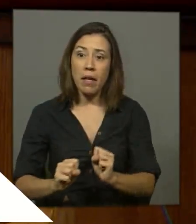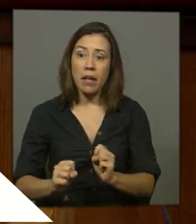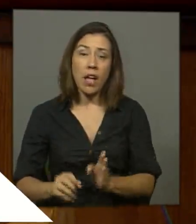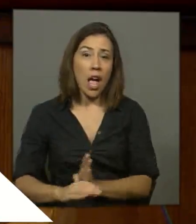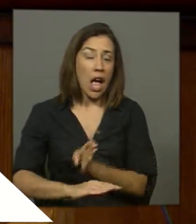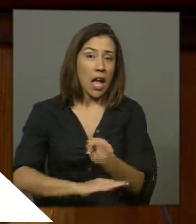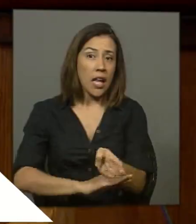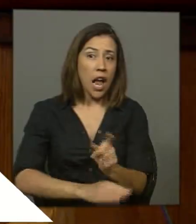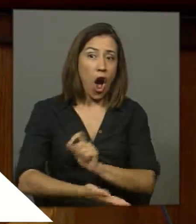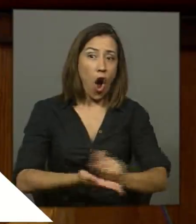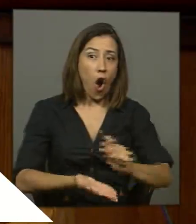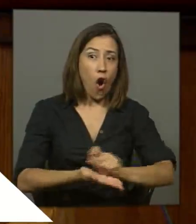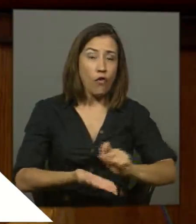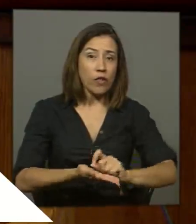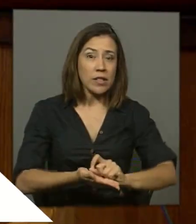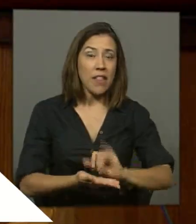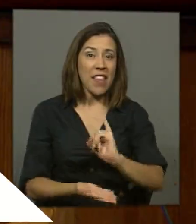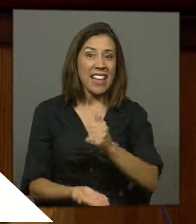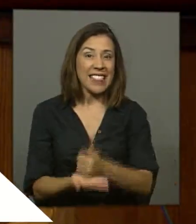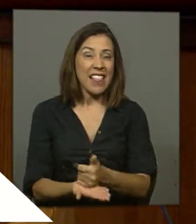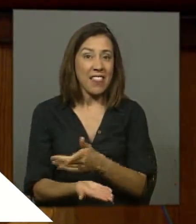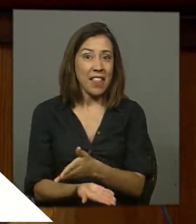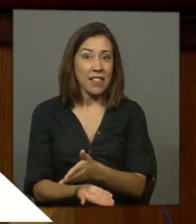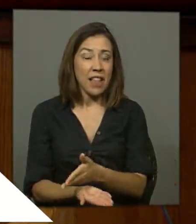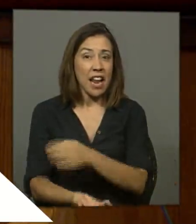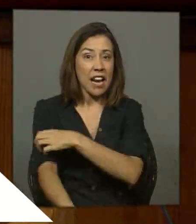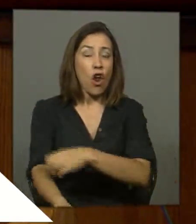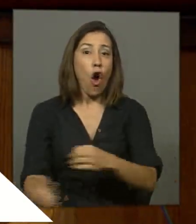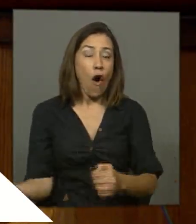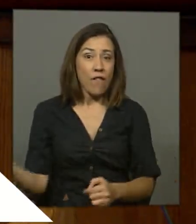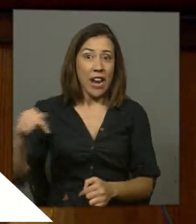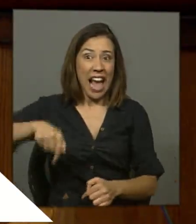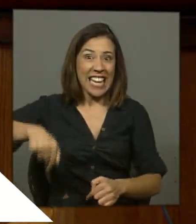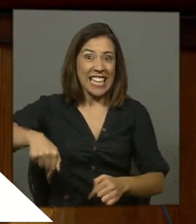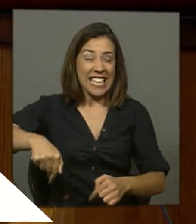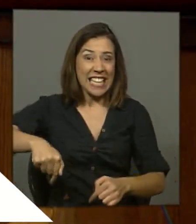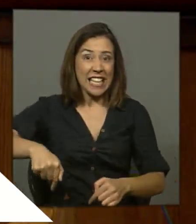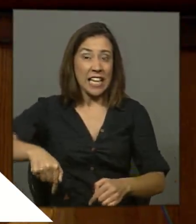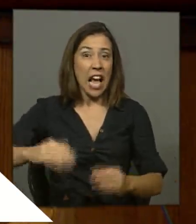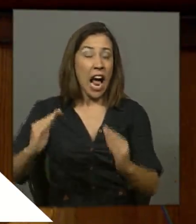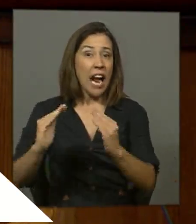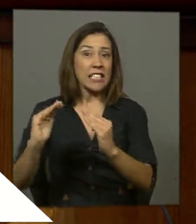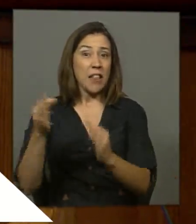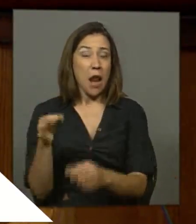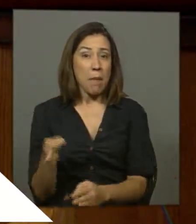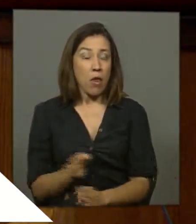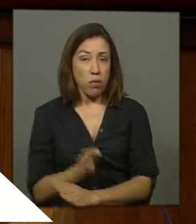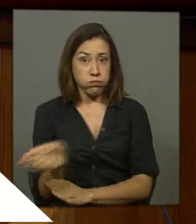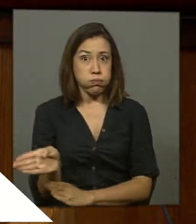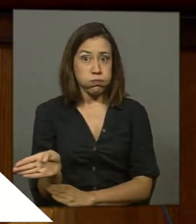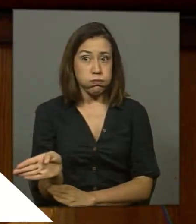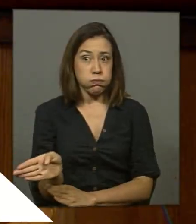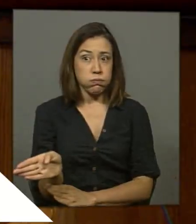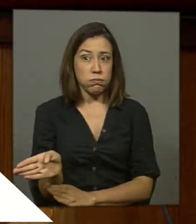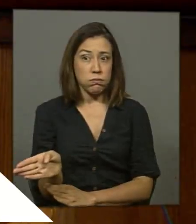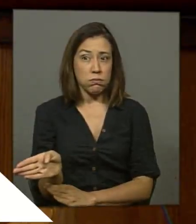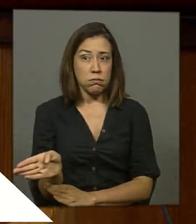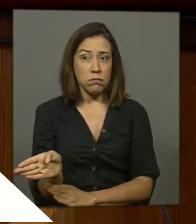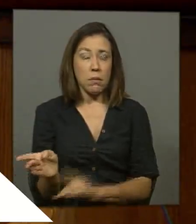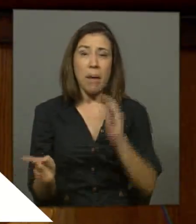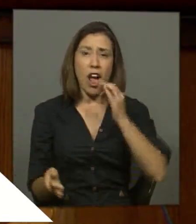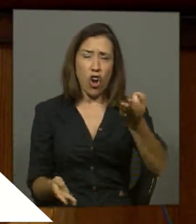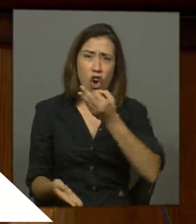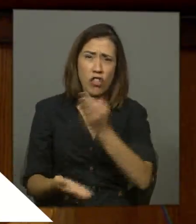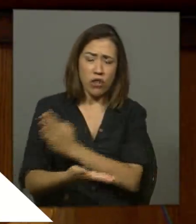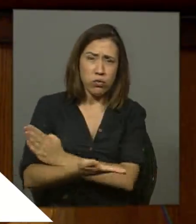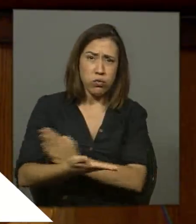concurrir a la oficina del intendente regional o venir aquí a la palcio de la moneda para relatar